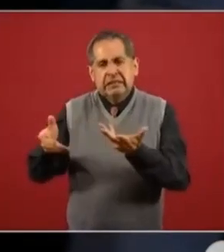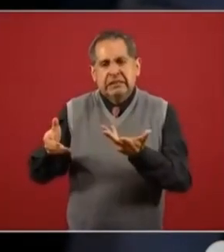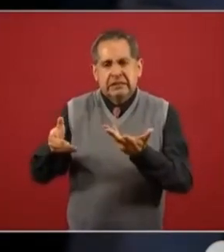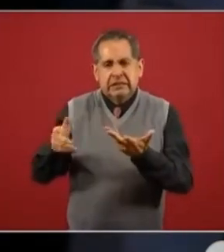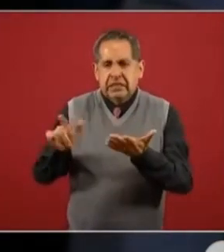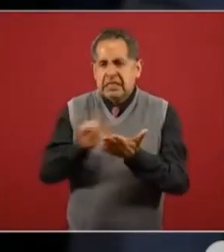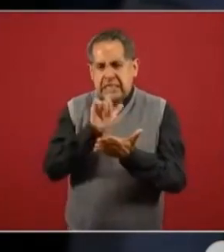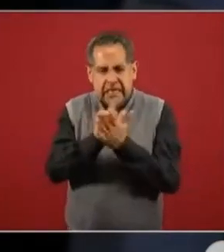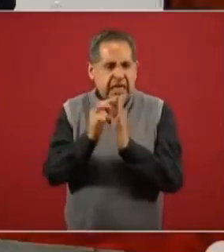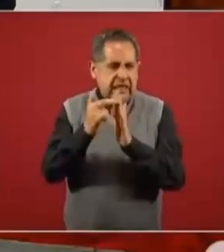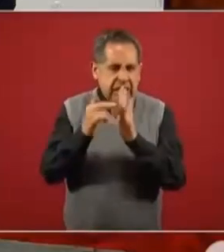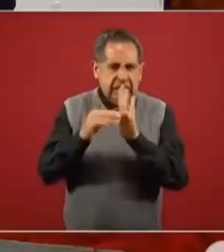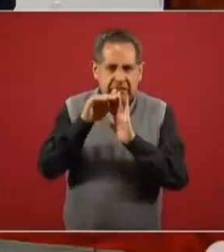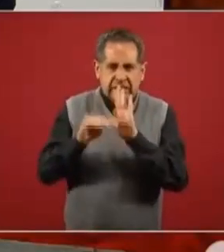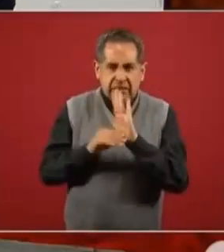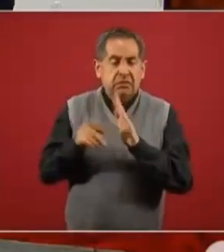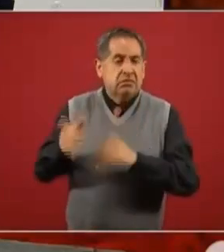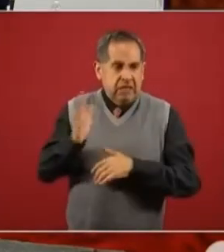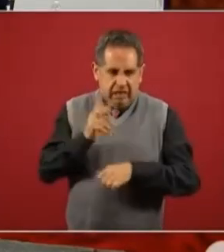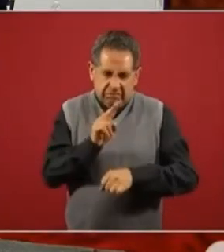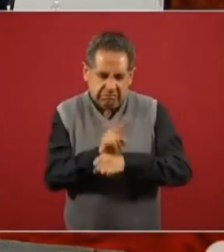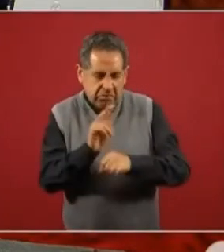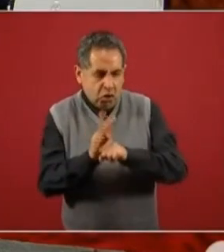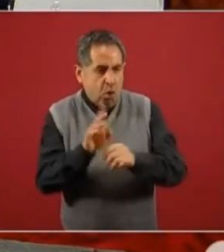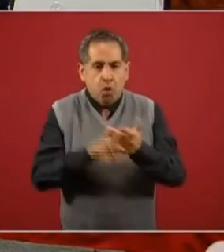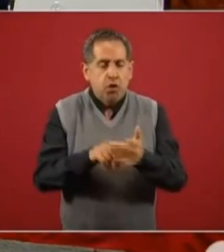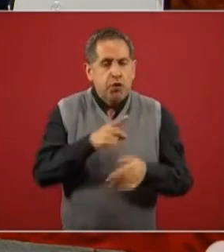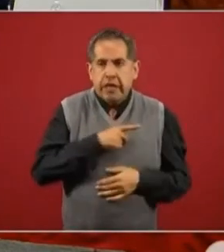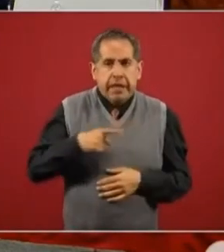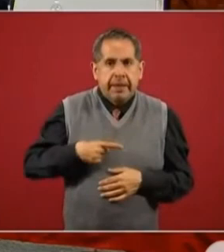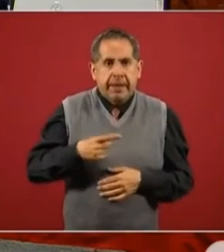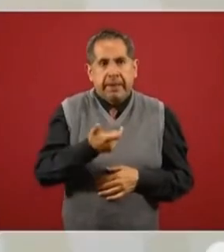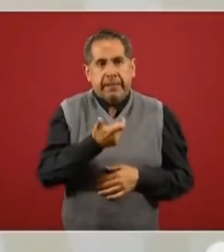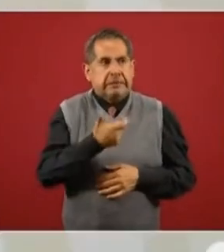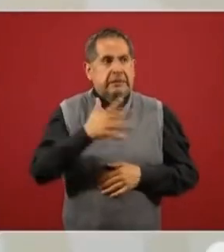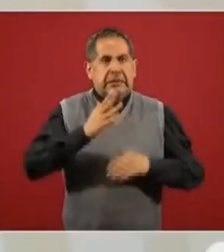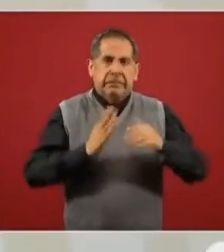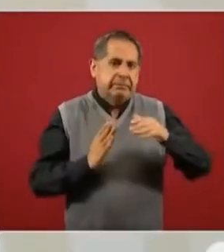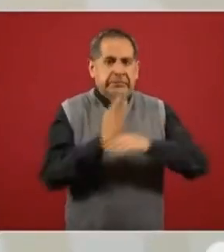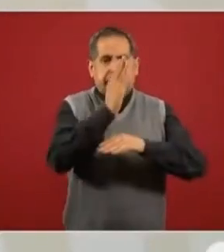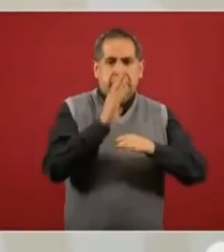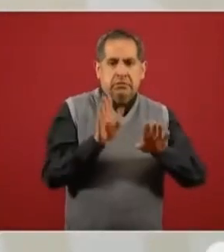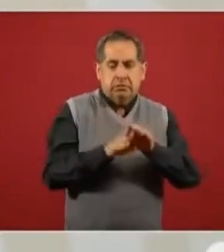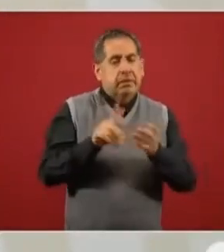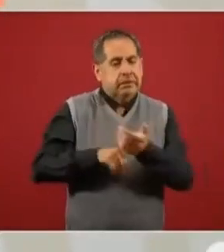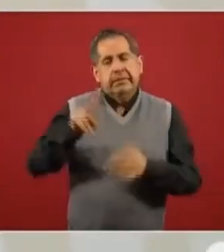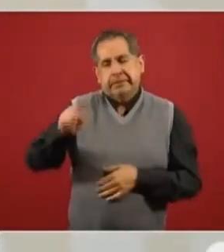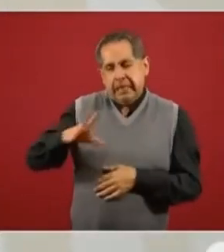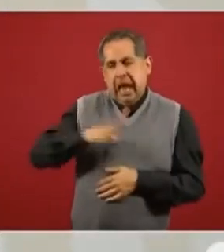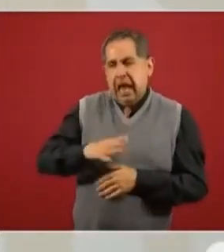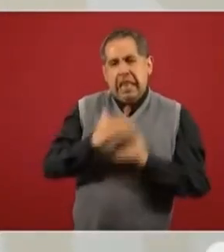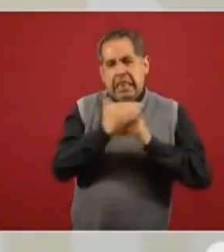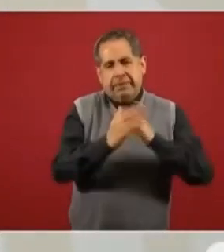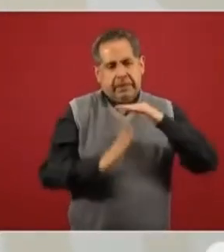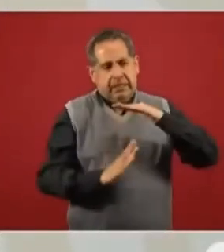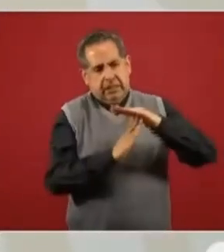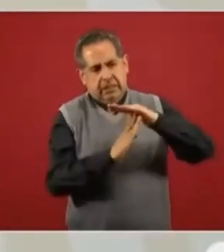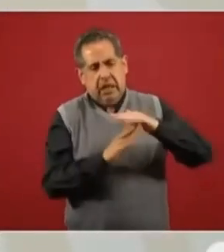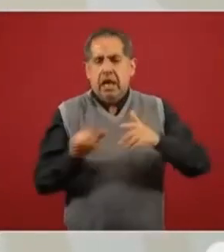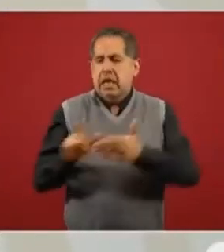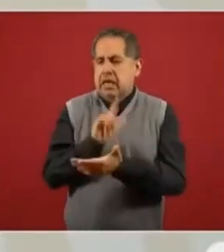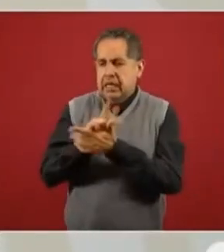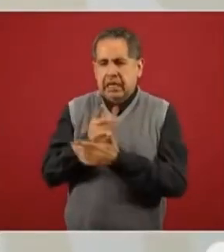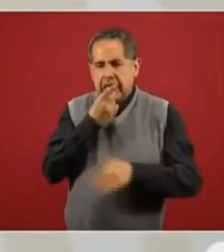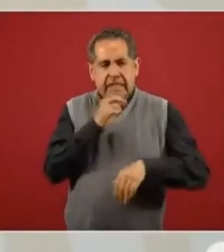elementos de ley y reglamentarios, han vigilado que no se exceda los precios. Ciertamente hay un margen tolerado por la